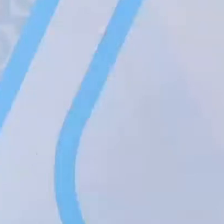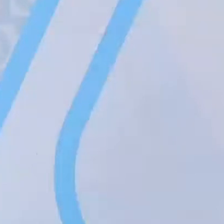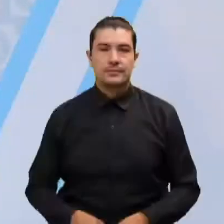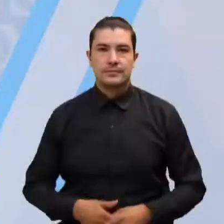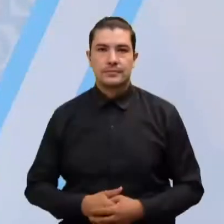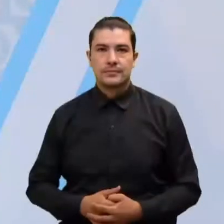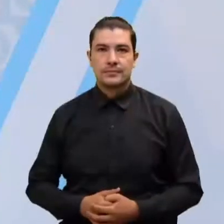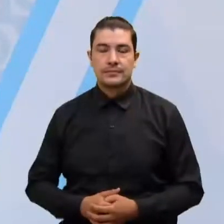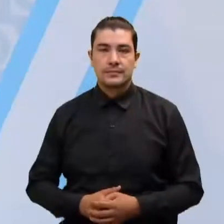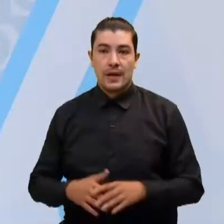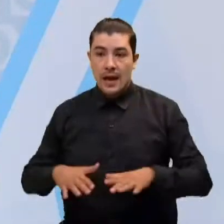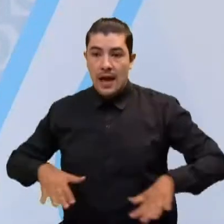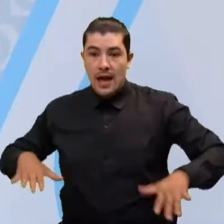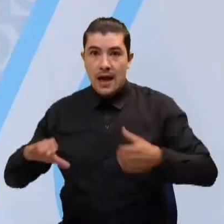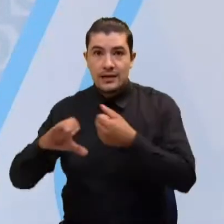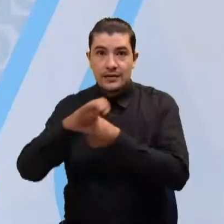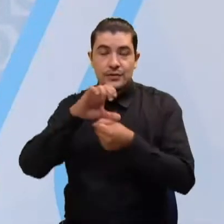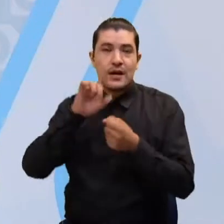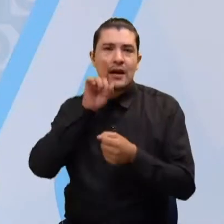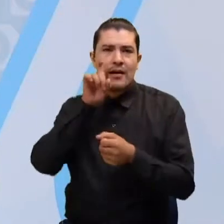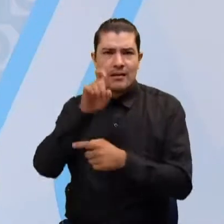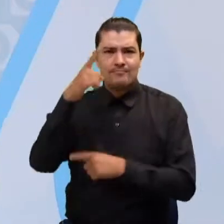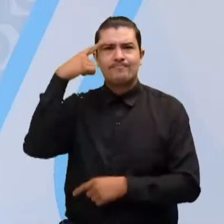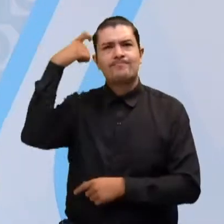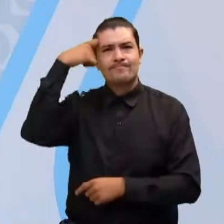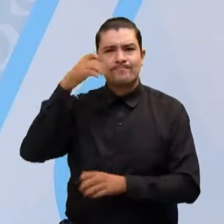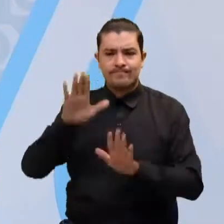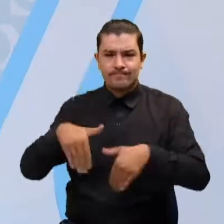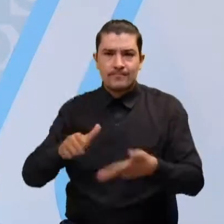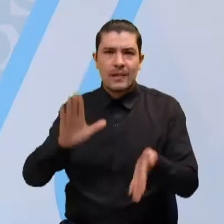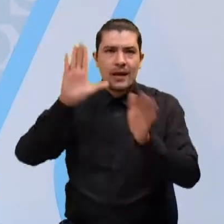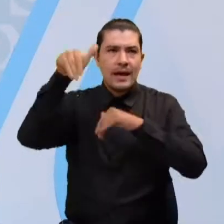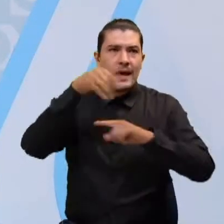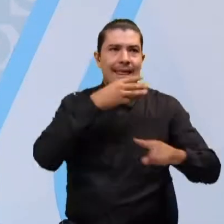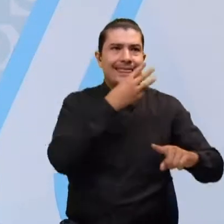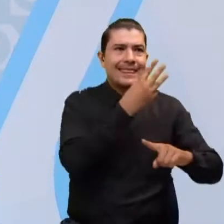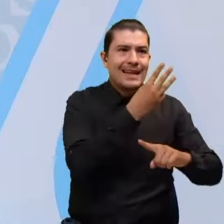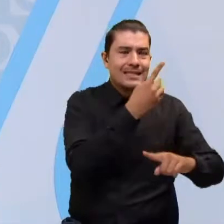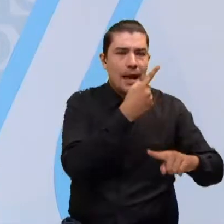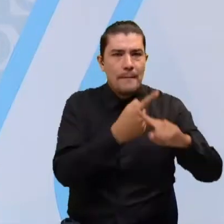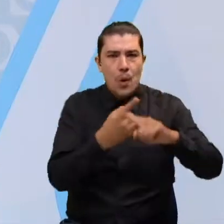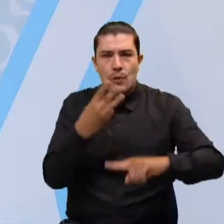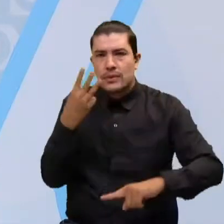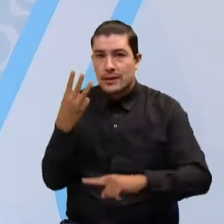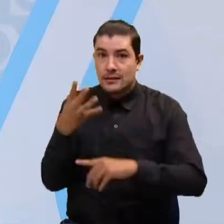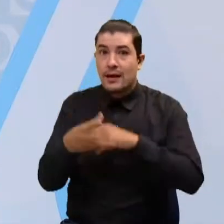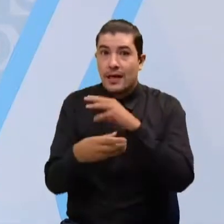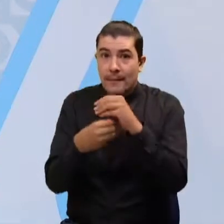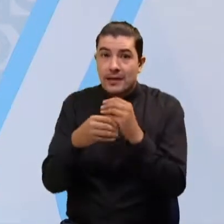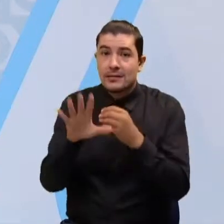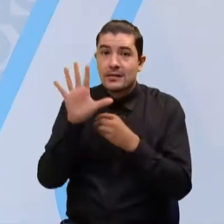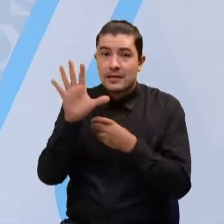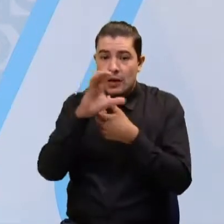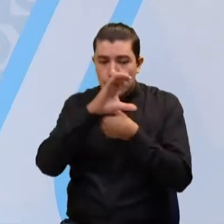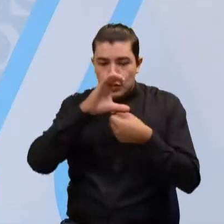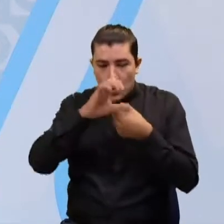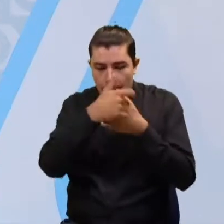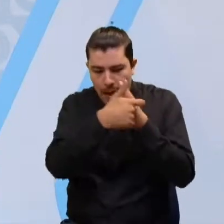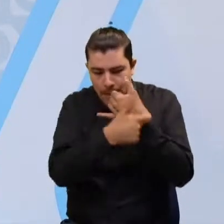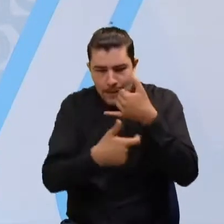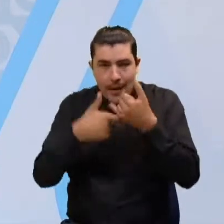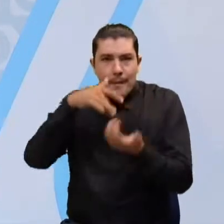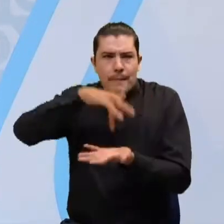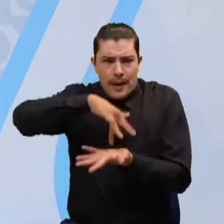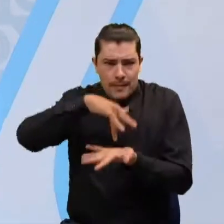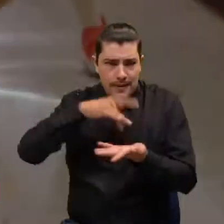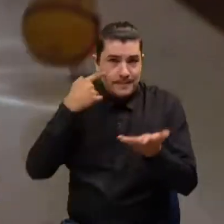y llega a bucaramanga el reto de baloncesto 3 x 3 que además estará en 5 ciudades del país para todos los amantes del deporte de la pelota